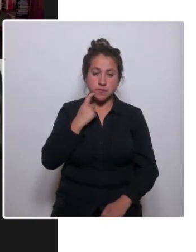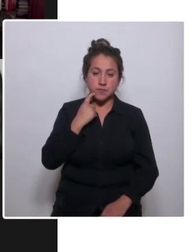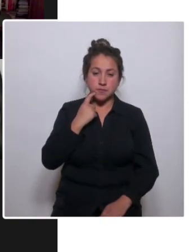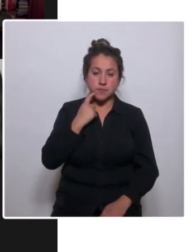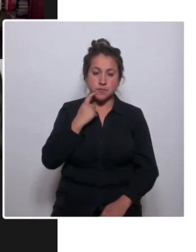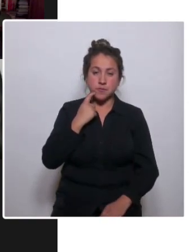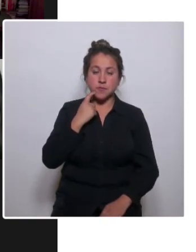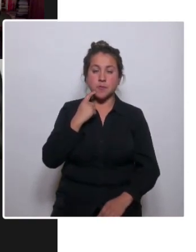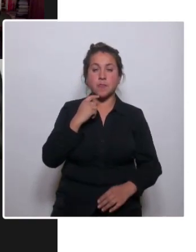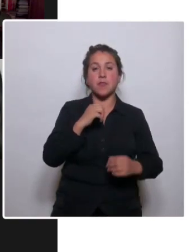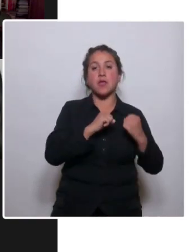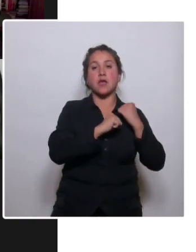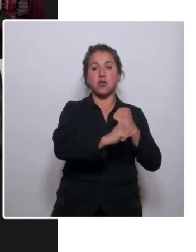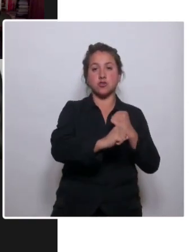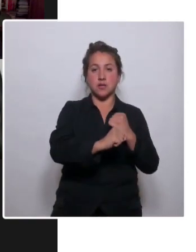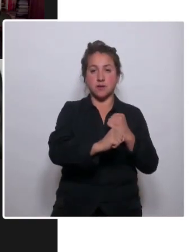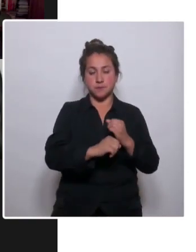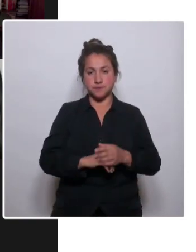Rechazo.